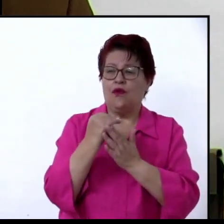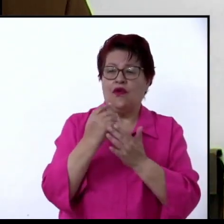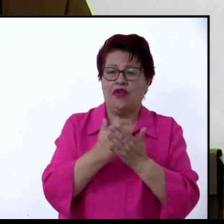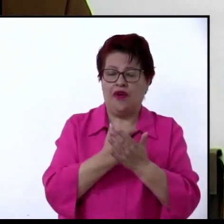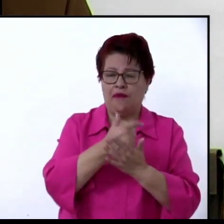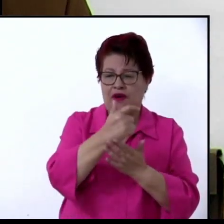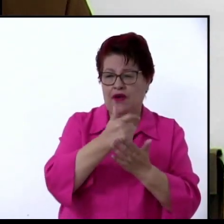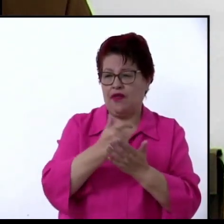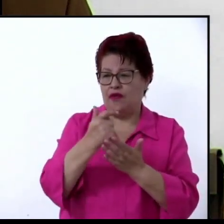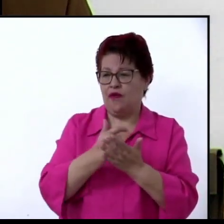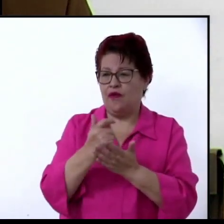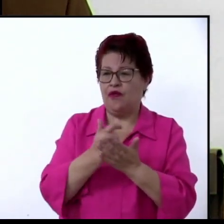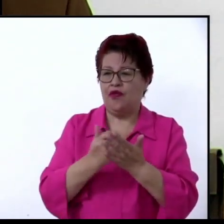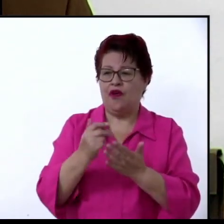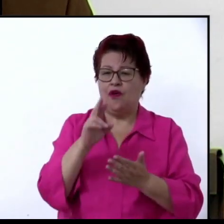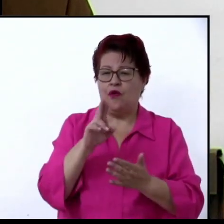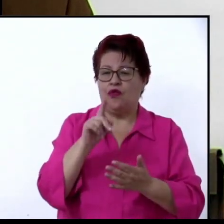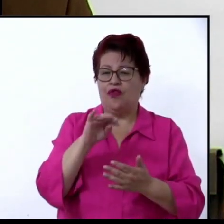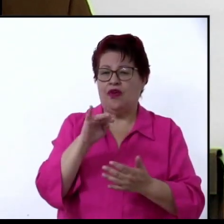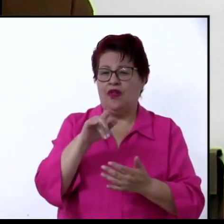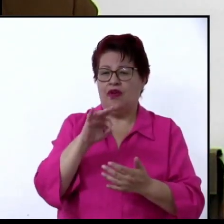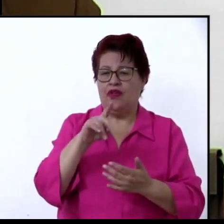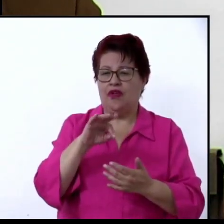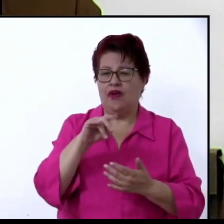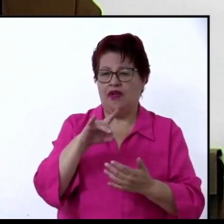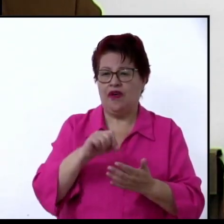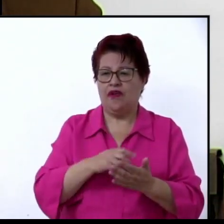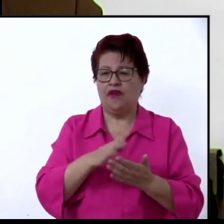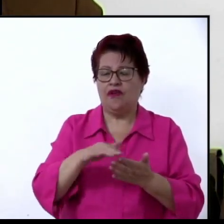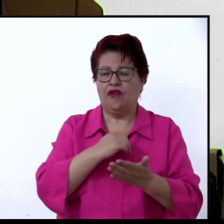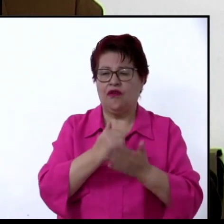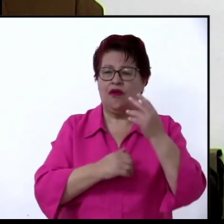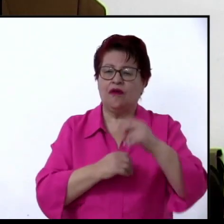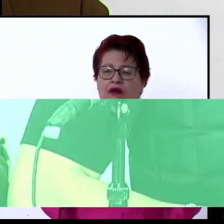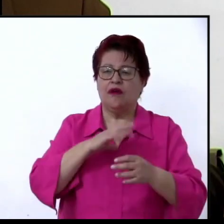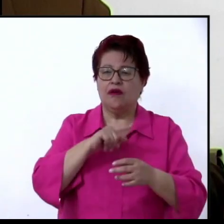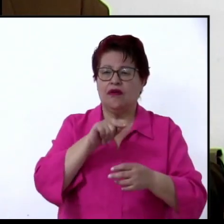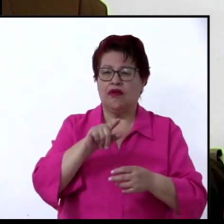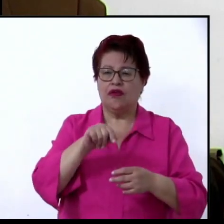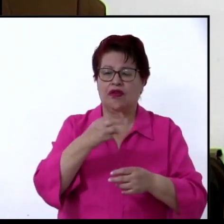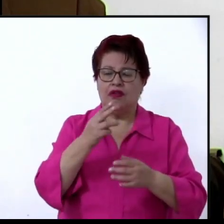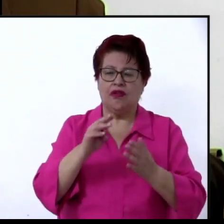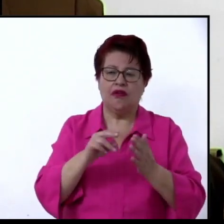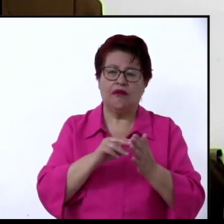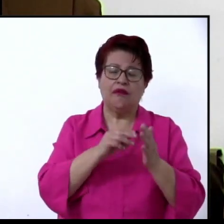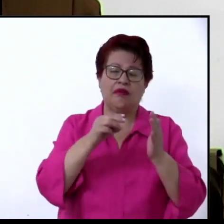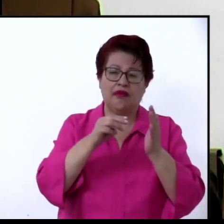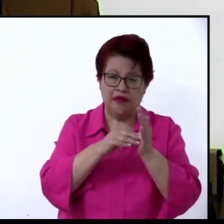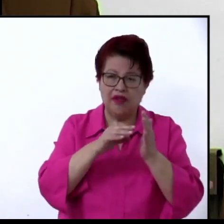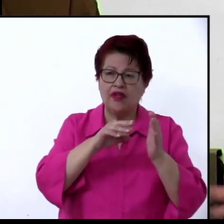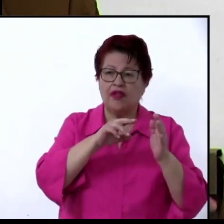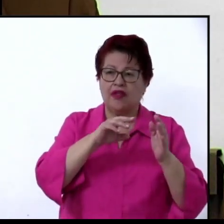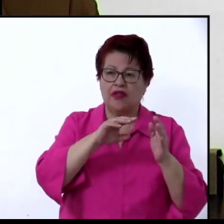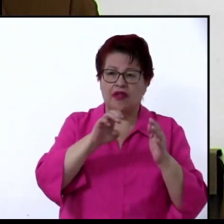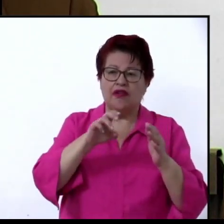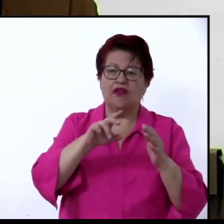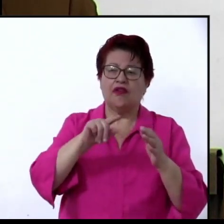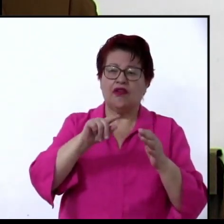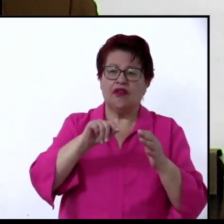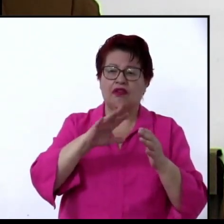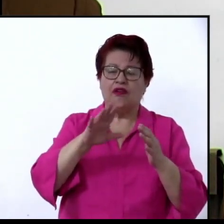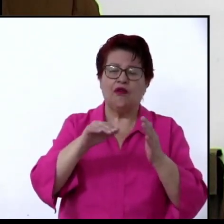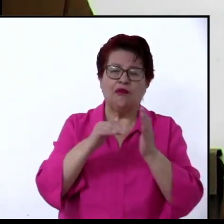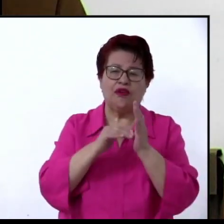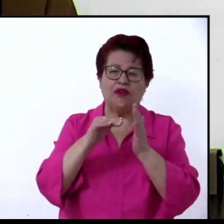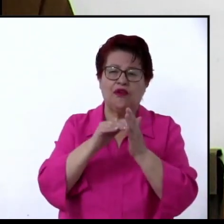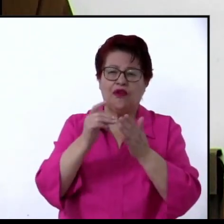de utilidades fue para la Ciudad de México de 73.315 millones de pesos. Y para